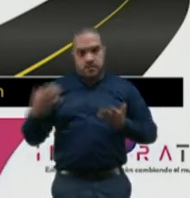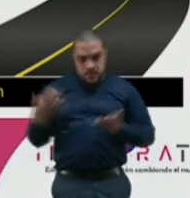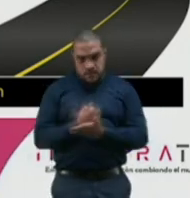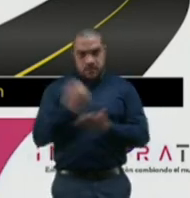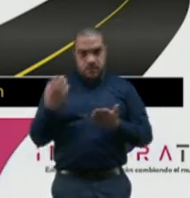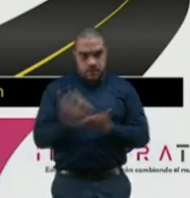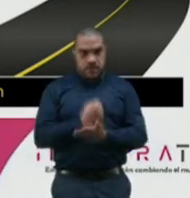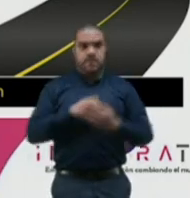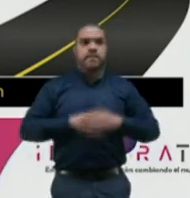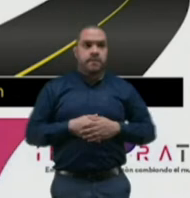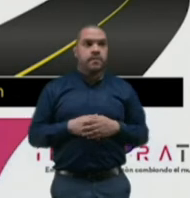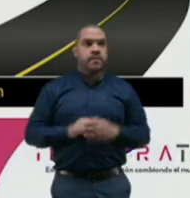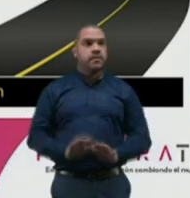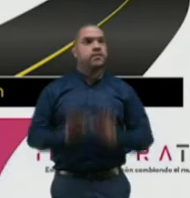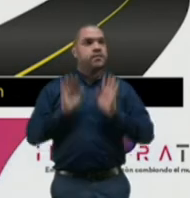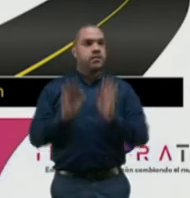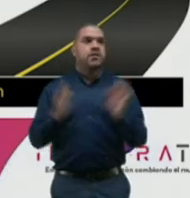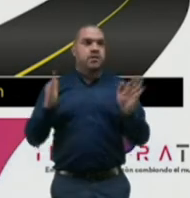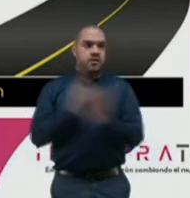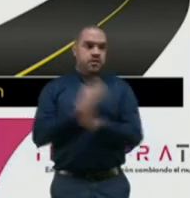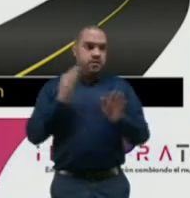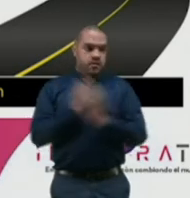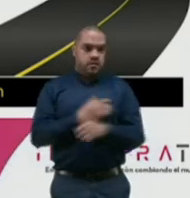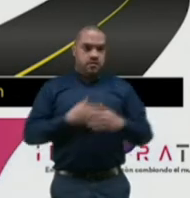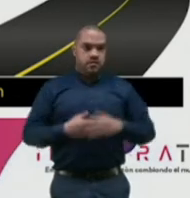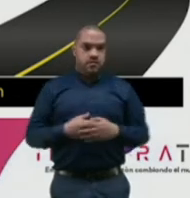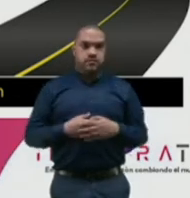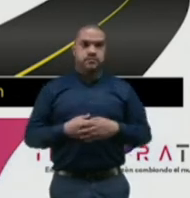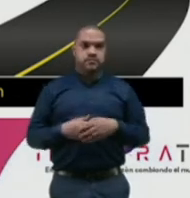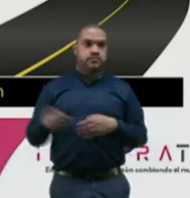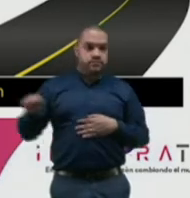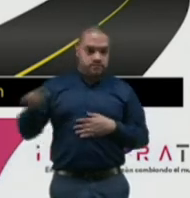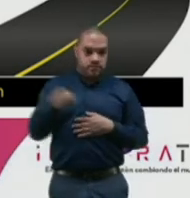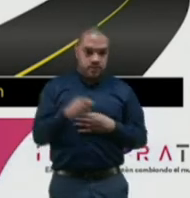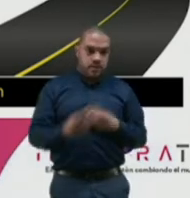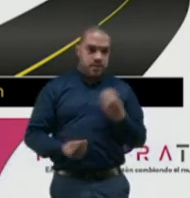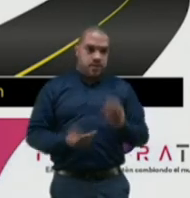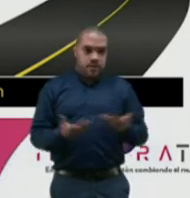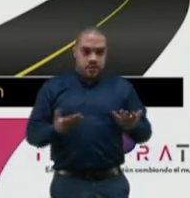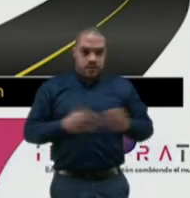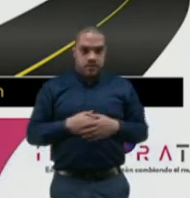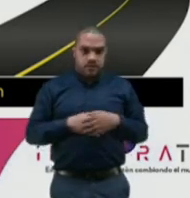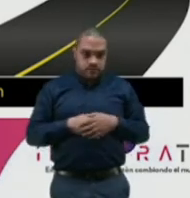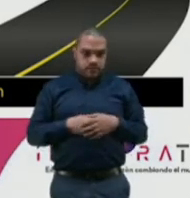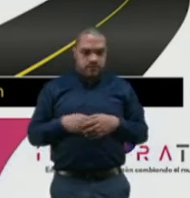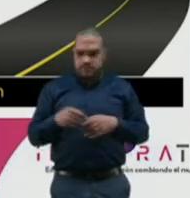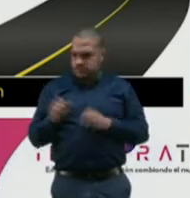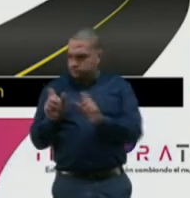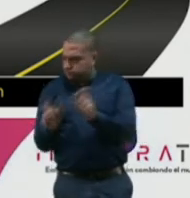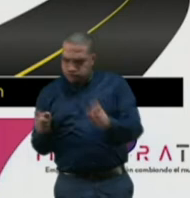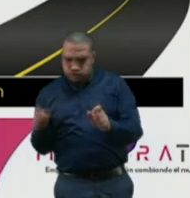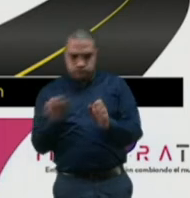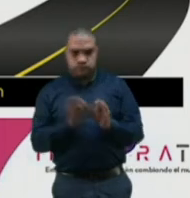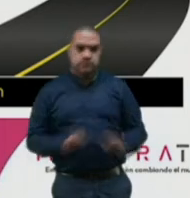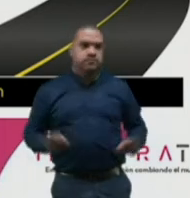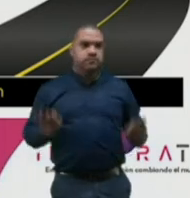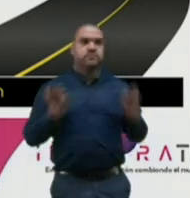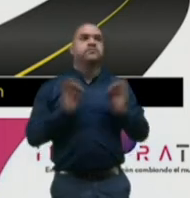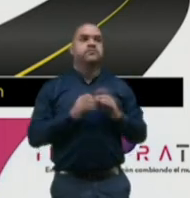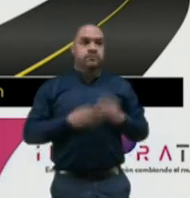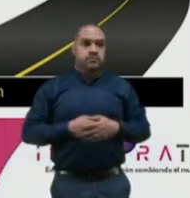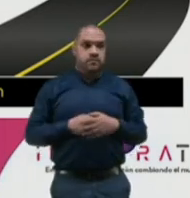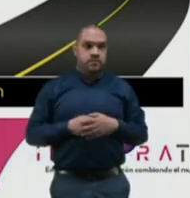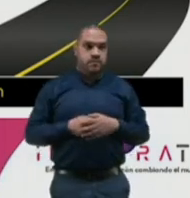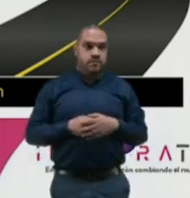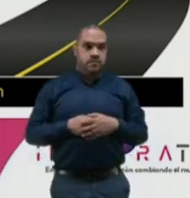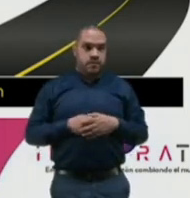problema? Si ustedes los olvidan por un segundo, ustedes van a empezar a crear cosas a las cuales nadie le importan. Háganles rápido, ya hablamos